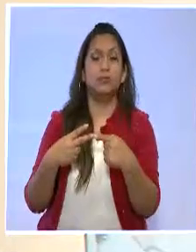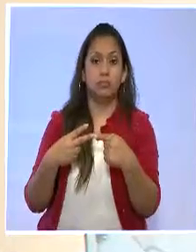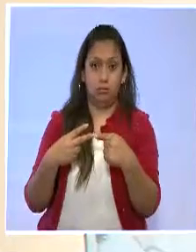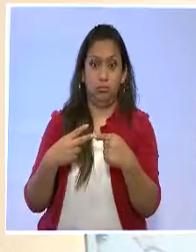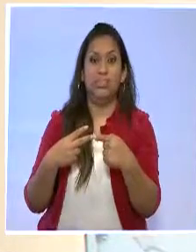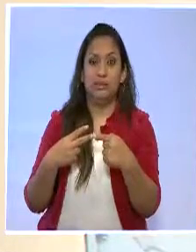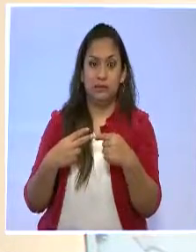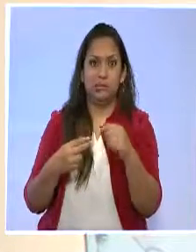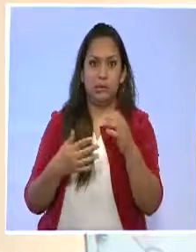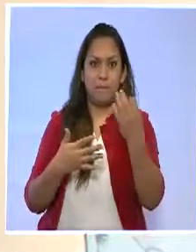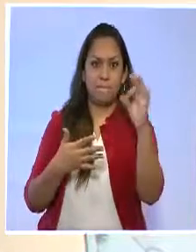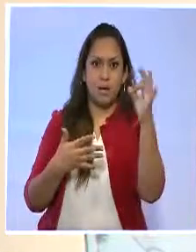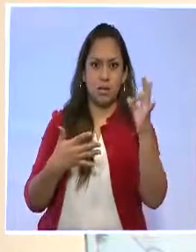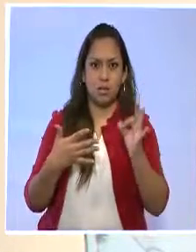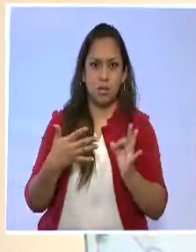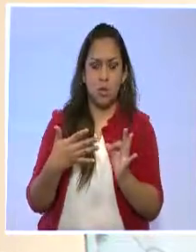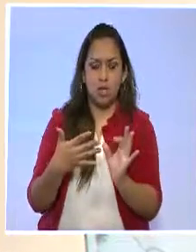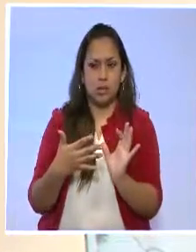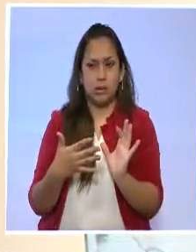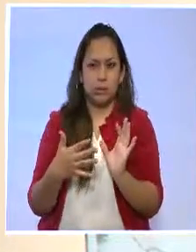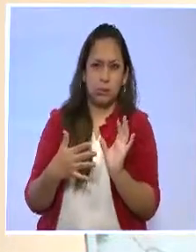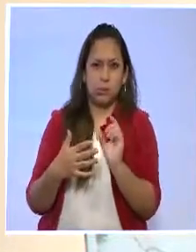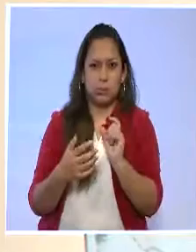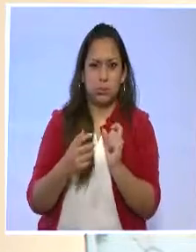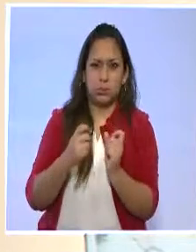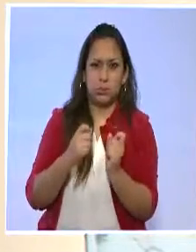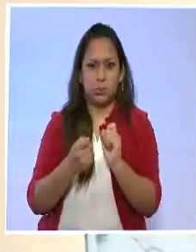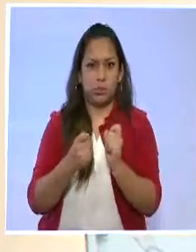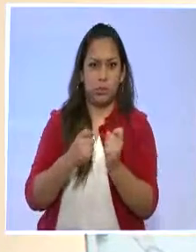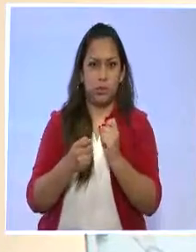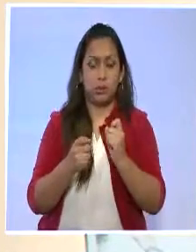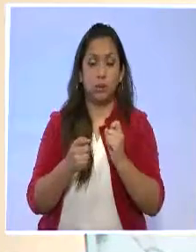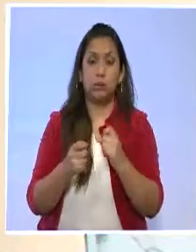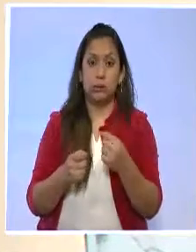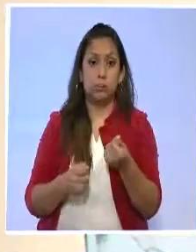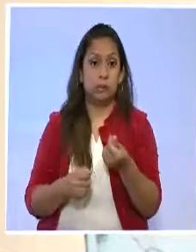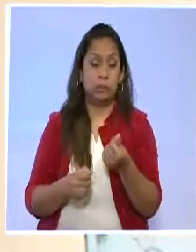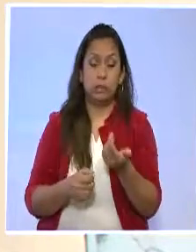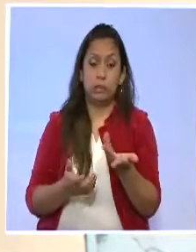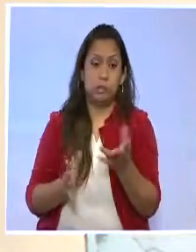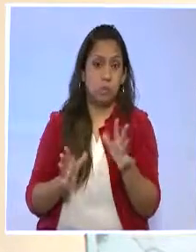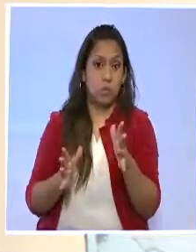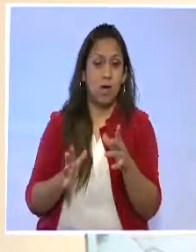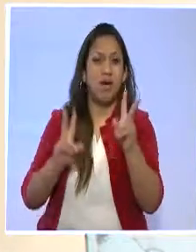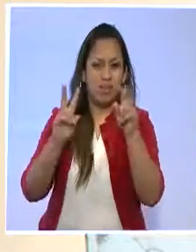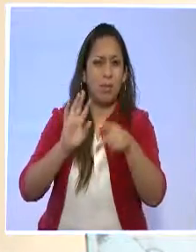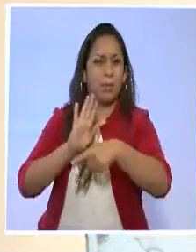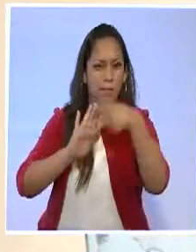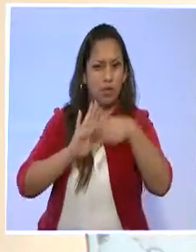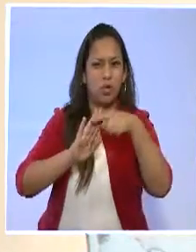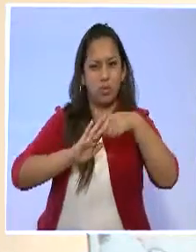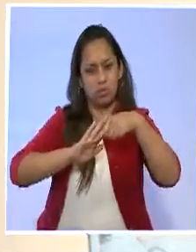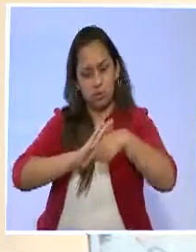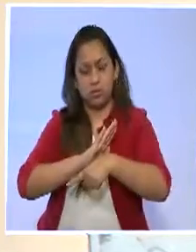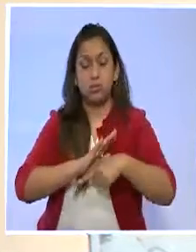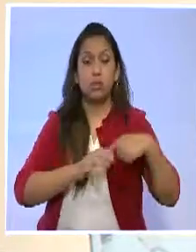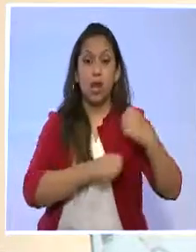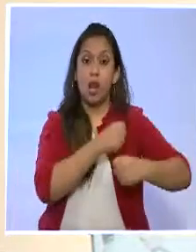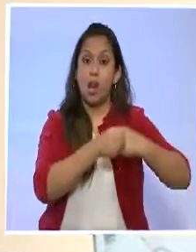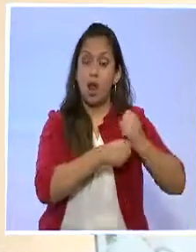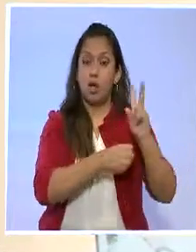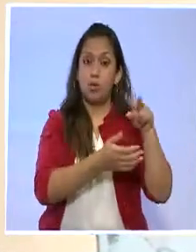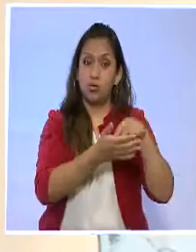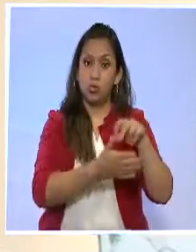por el precio de la caída del petróleo y en ese sentido nosotros aquí en el ecuador desde el año 2015 y con mucha más razón en